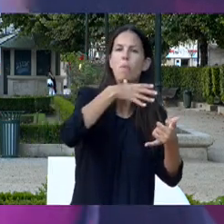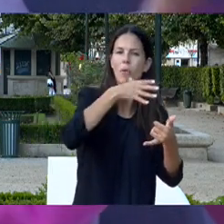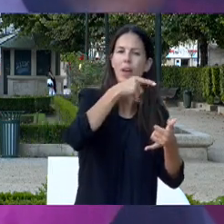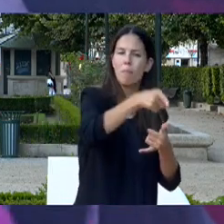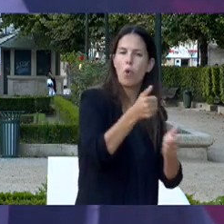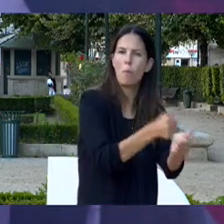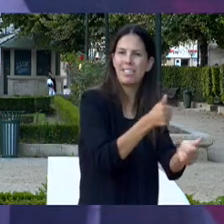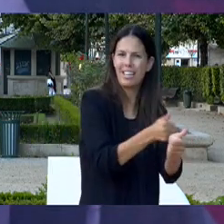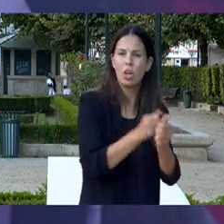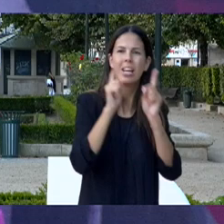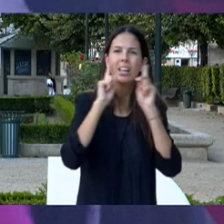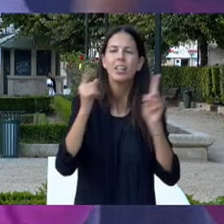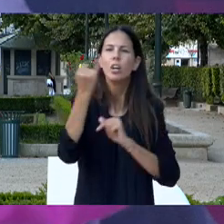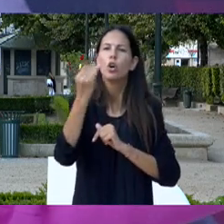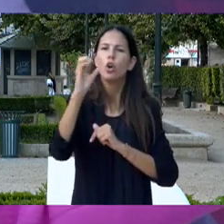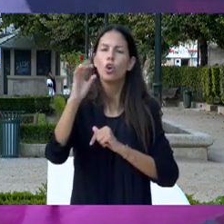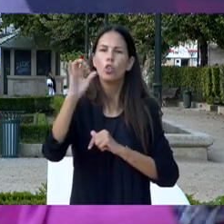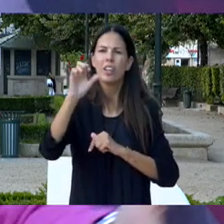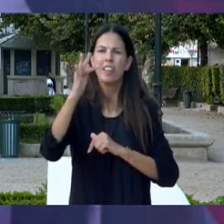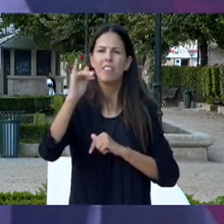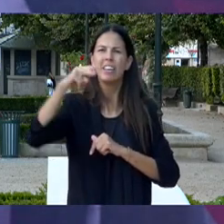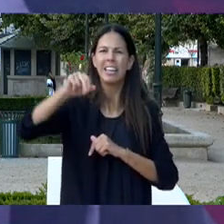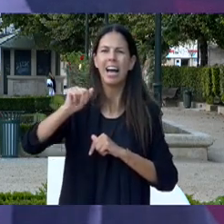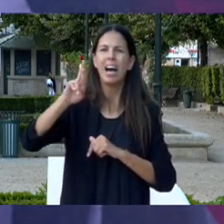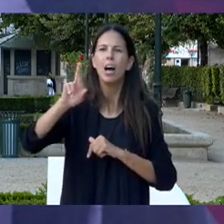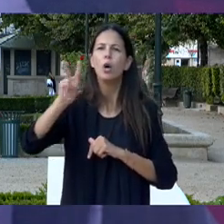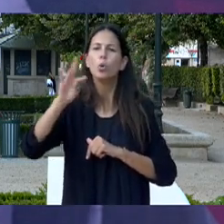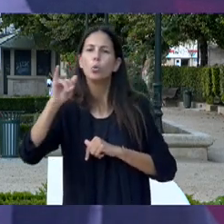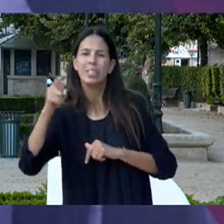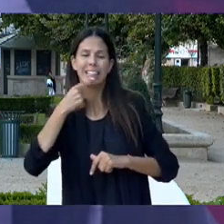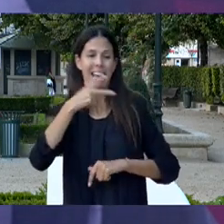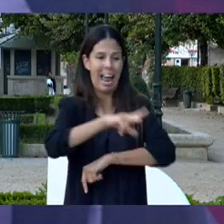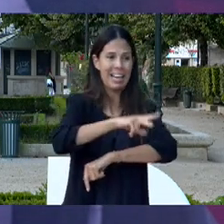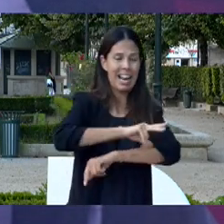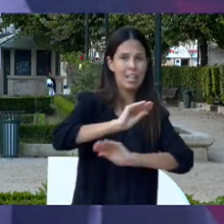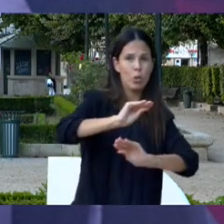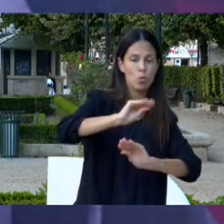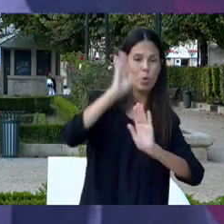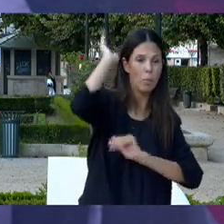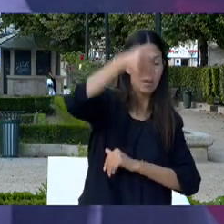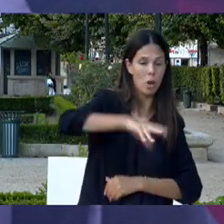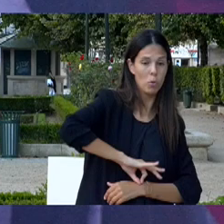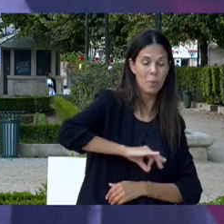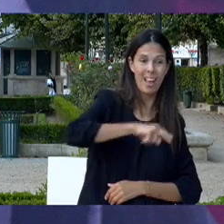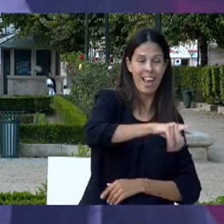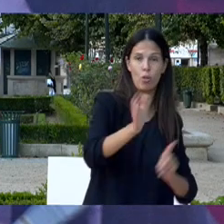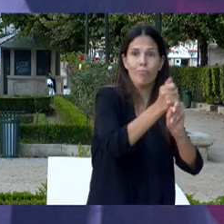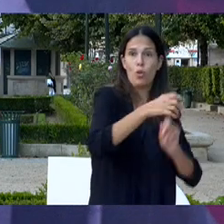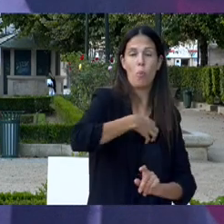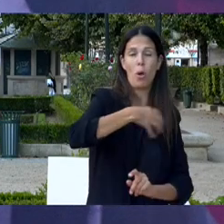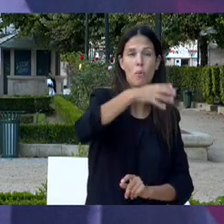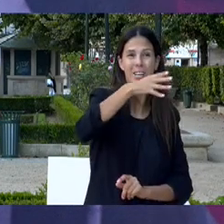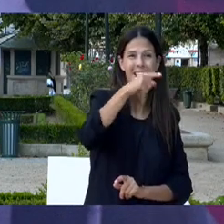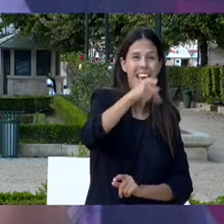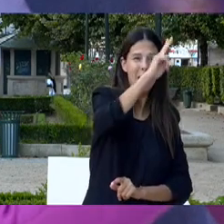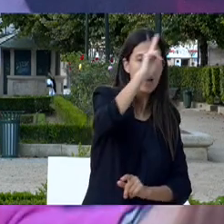perseguido. O caso de Josefina Ruti, que era muller do señor Tafalda, alcalde republicano de Pontevedra, ele estaba en Madrid, como a él non o podían coller, porque Madrid seguía